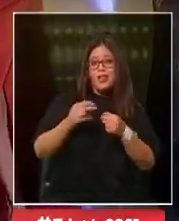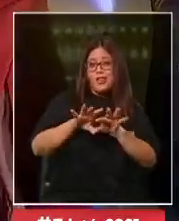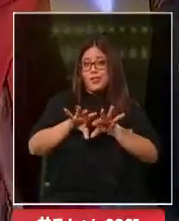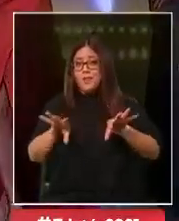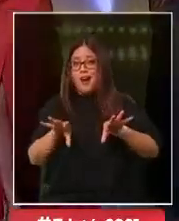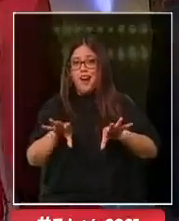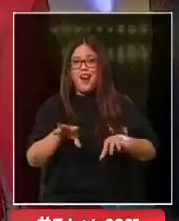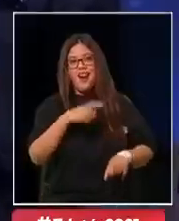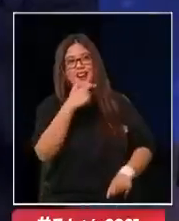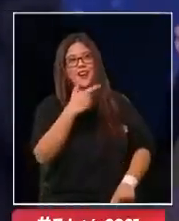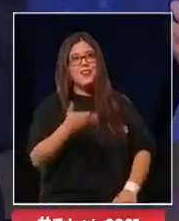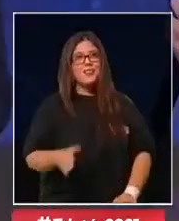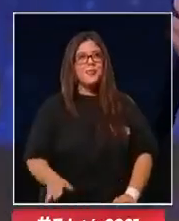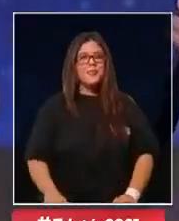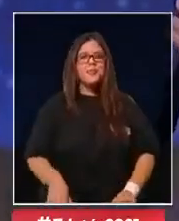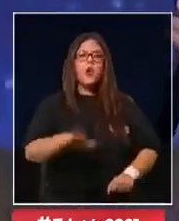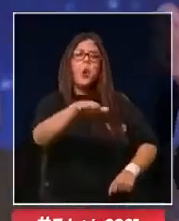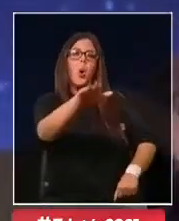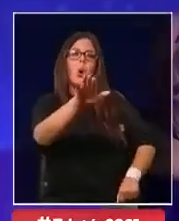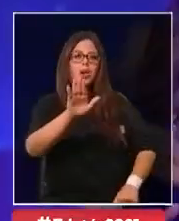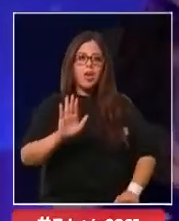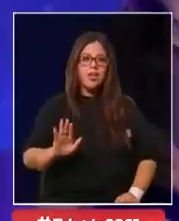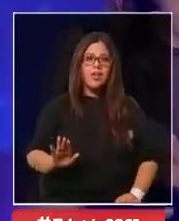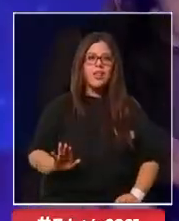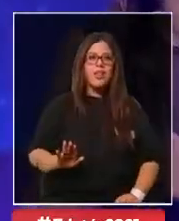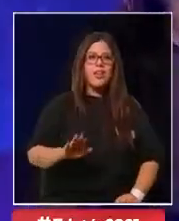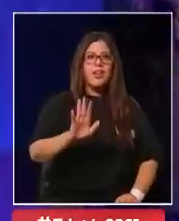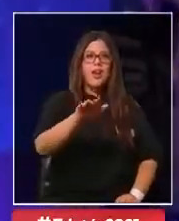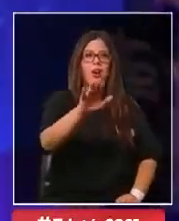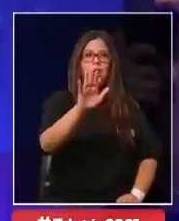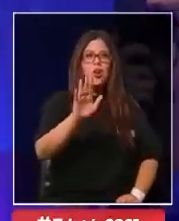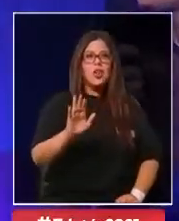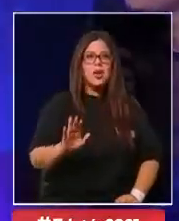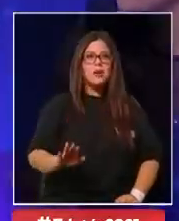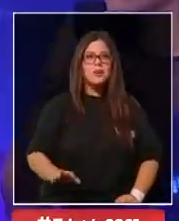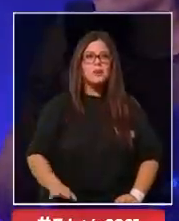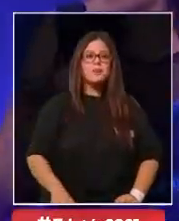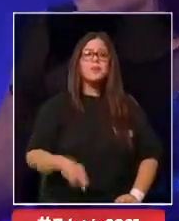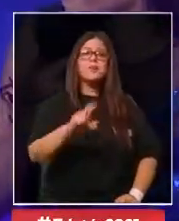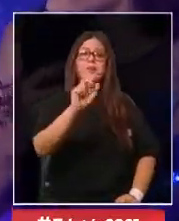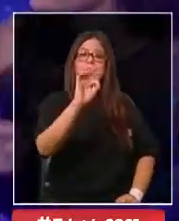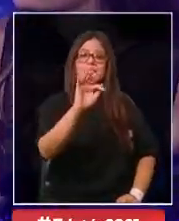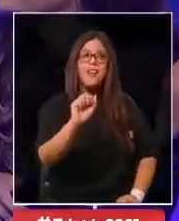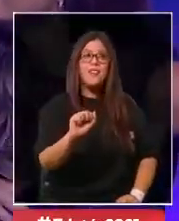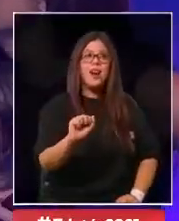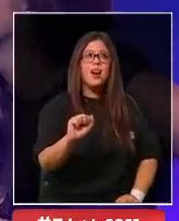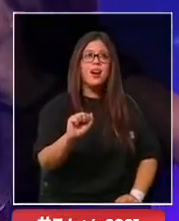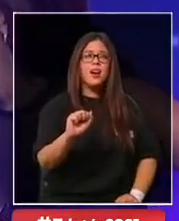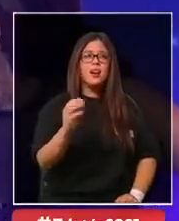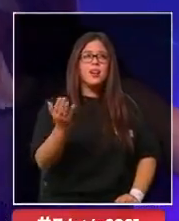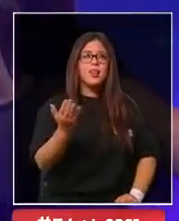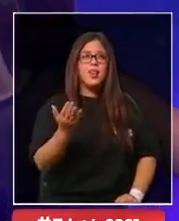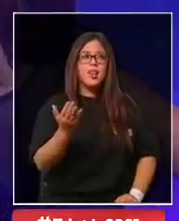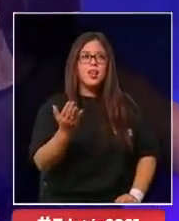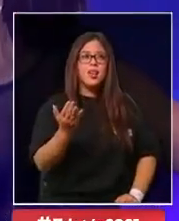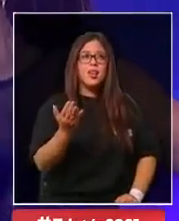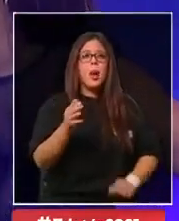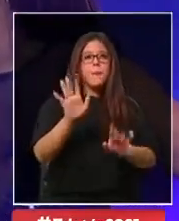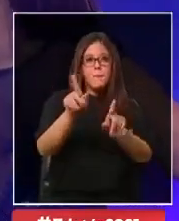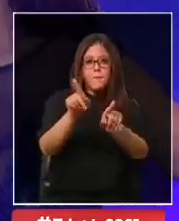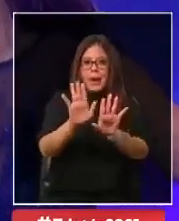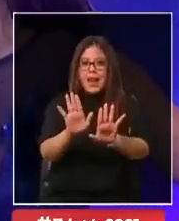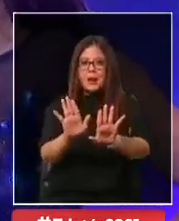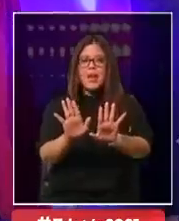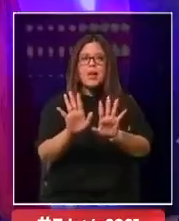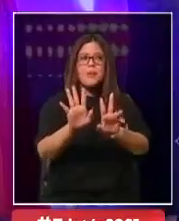dale. Oye. Vamos, Julián. Y oye, esta chica. Oye. Rafa. Miren, ¿a qué miren. Tal? Miren, por favor. No le voy a yo sé que